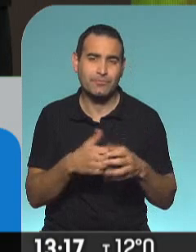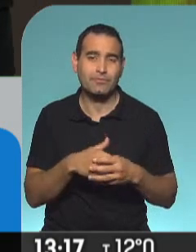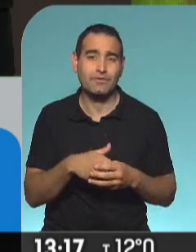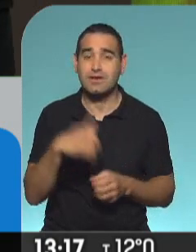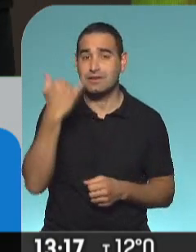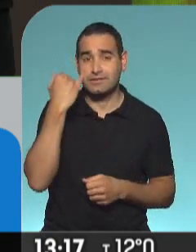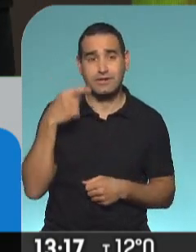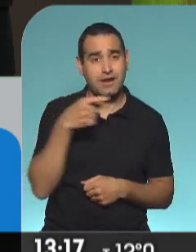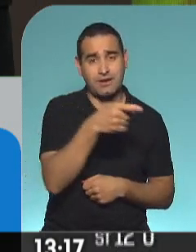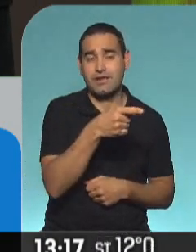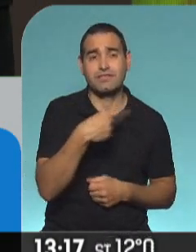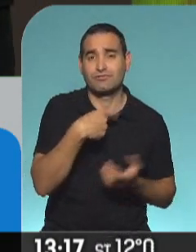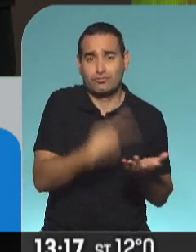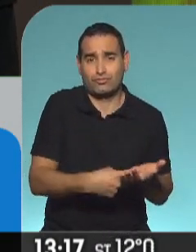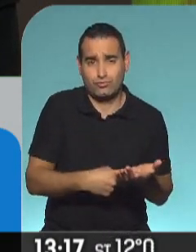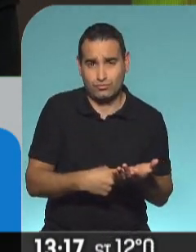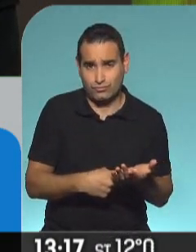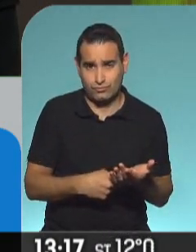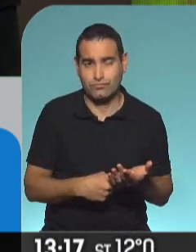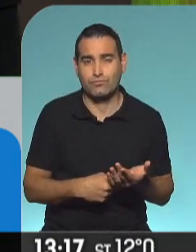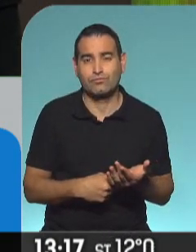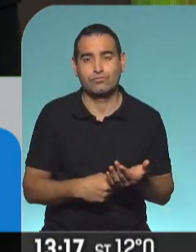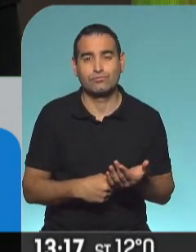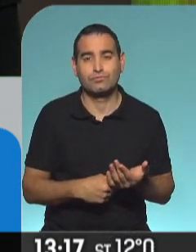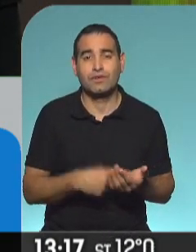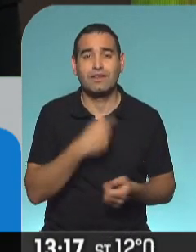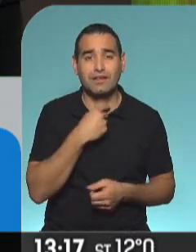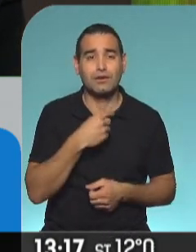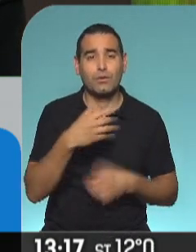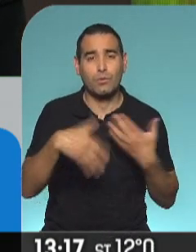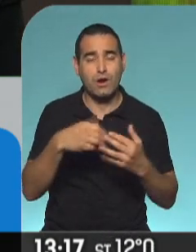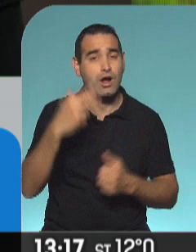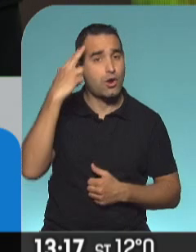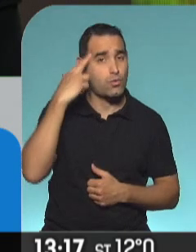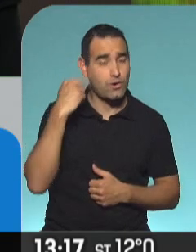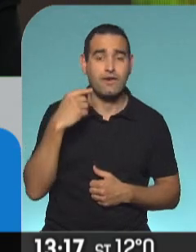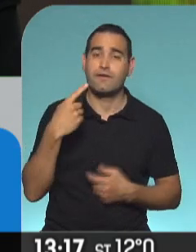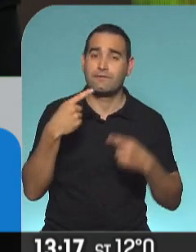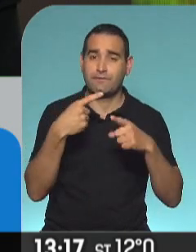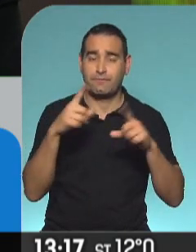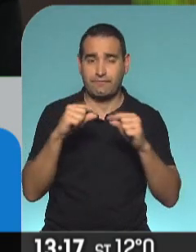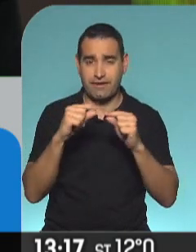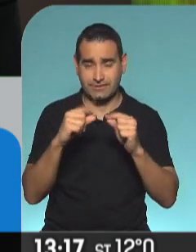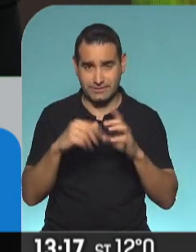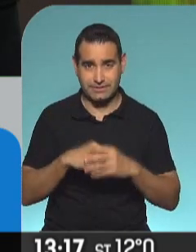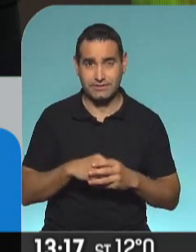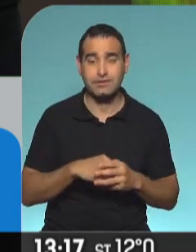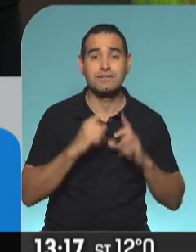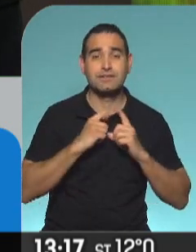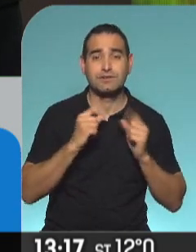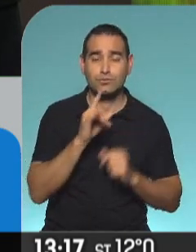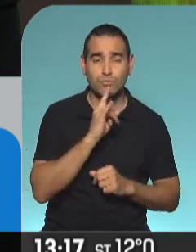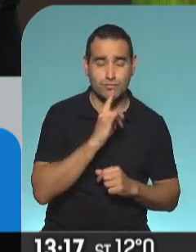tomada. En principio se había ofrecido de jugar las 9 fechas. San Martín de Tucumán con 44 puntos, Atlanta